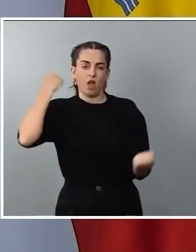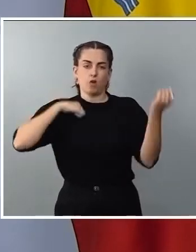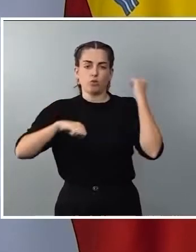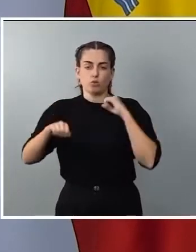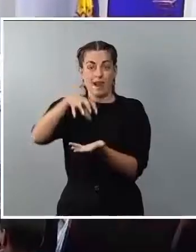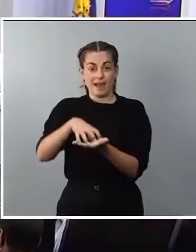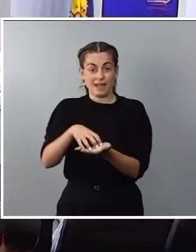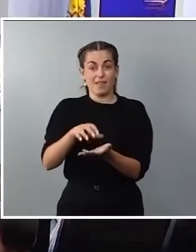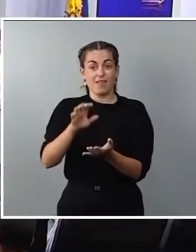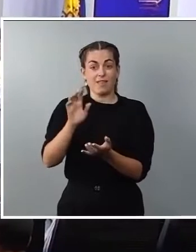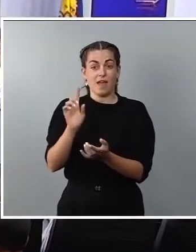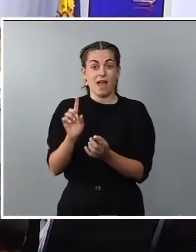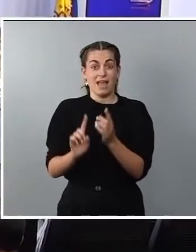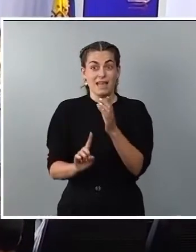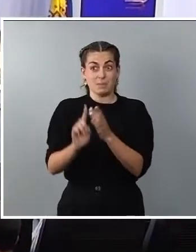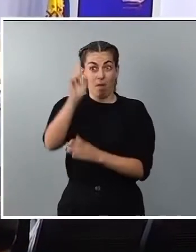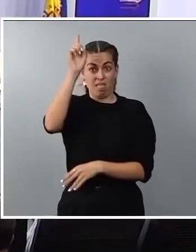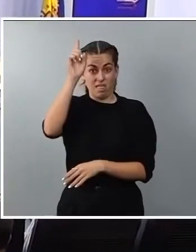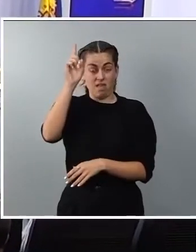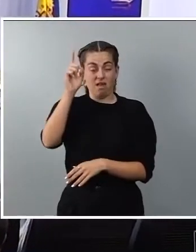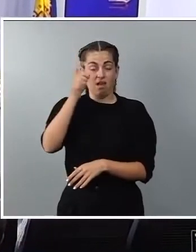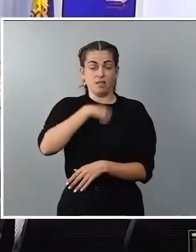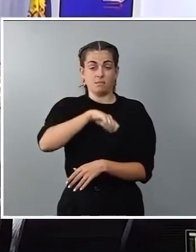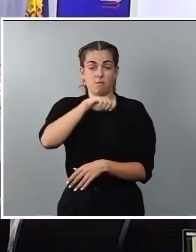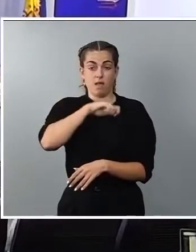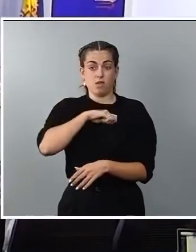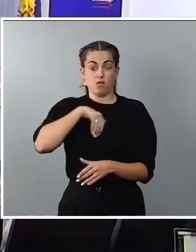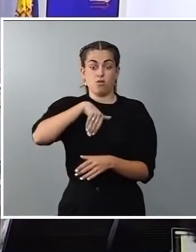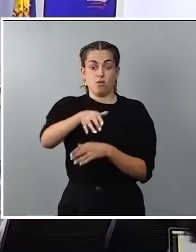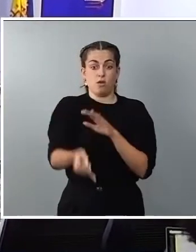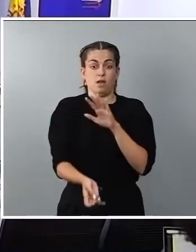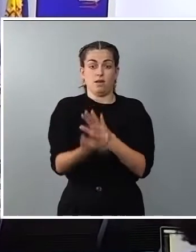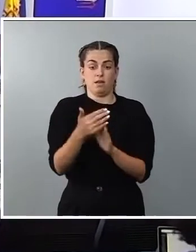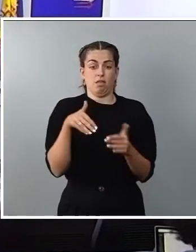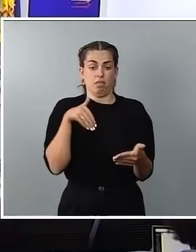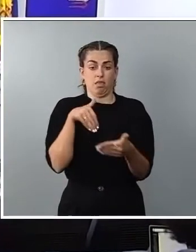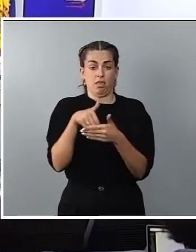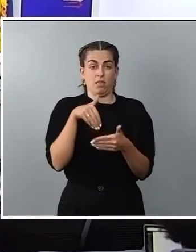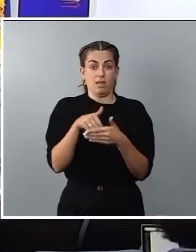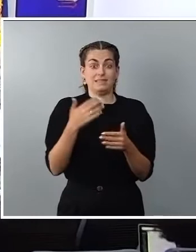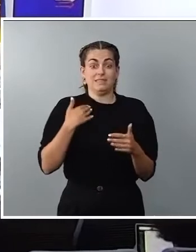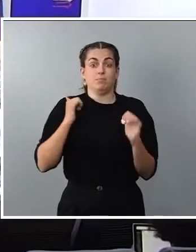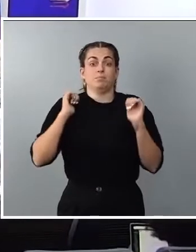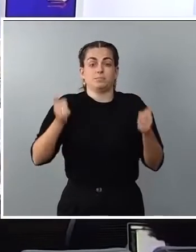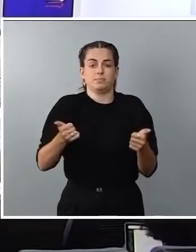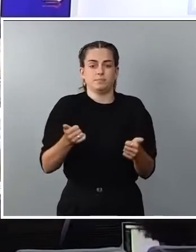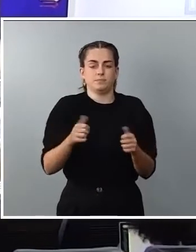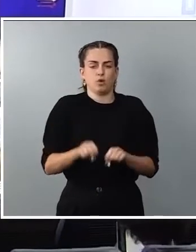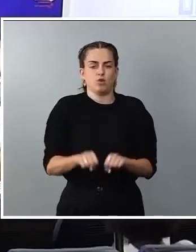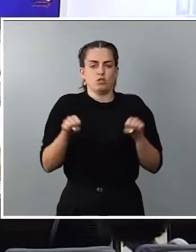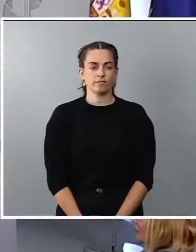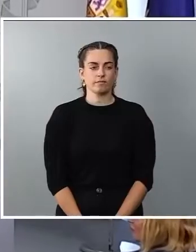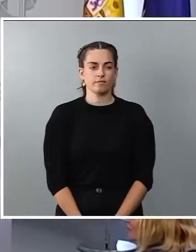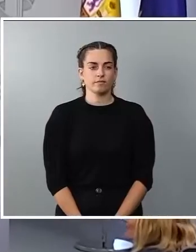española que está más cerca que nunca. Y también la aprobación del Plan de Atracción y Retención de Talento Científico e Innovadora